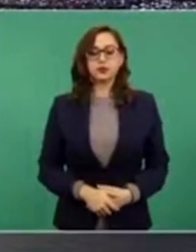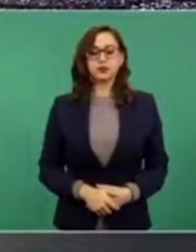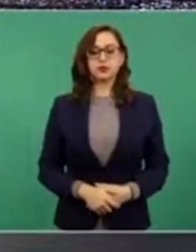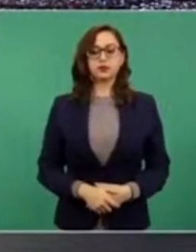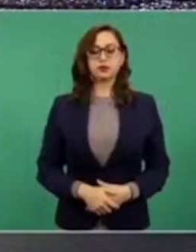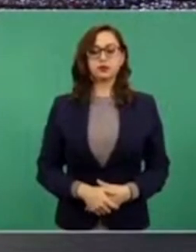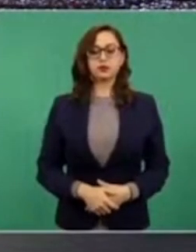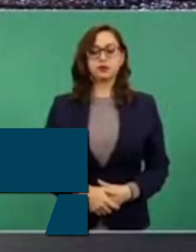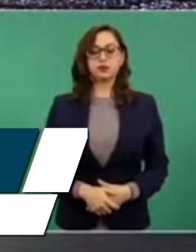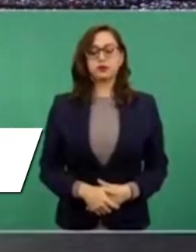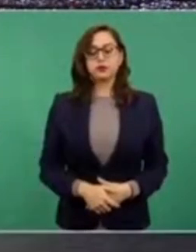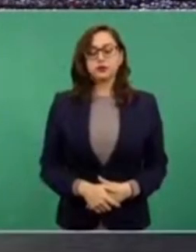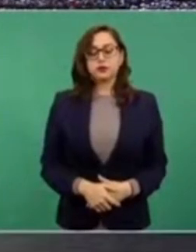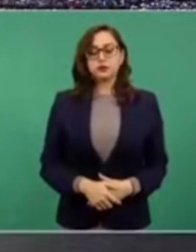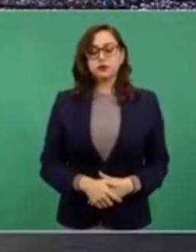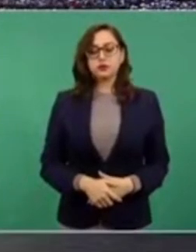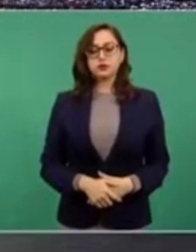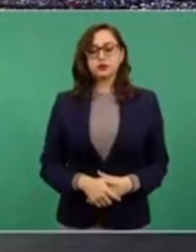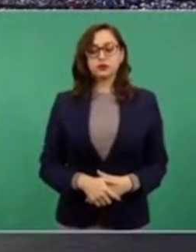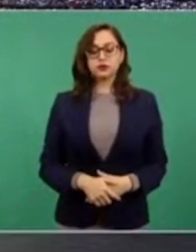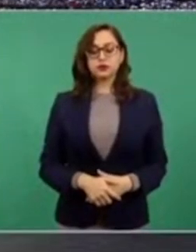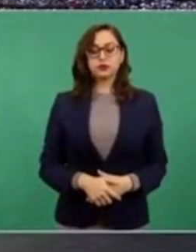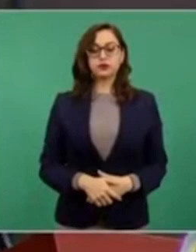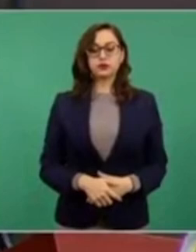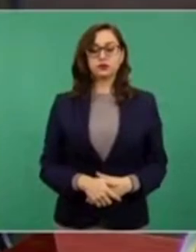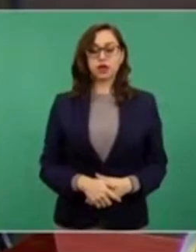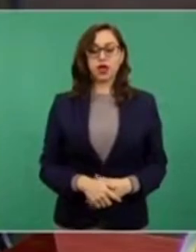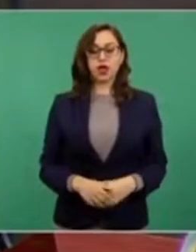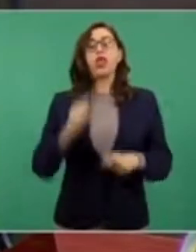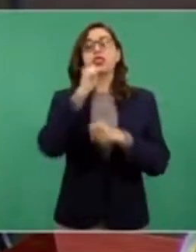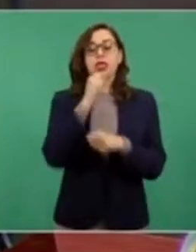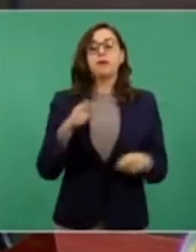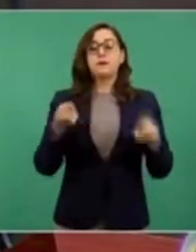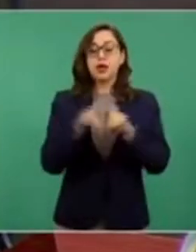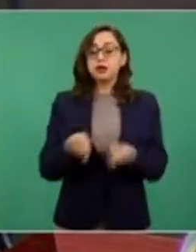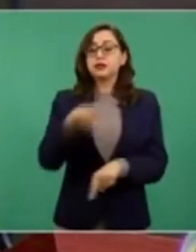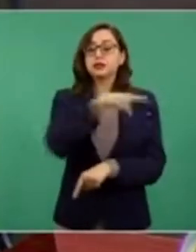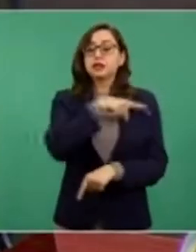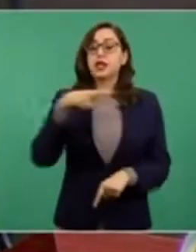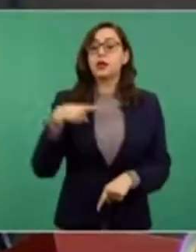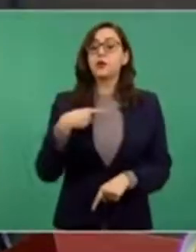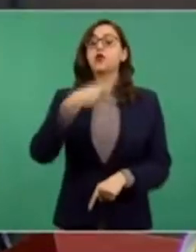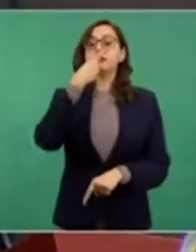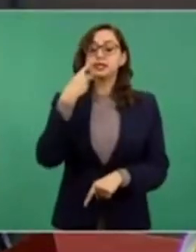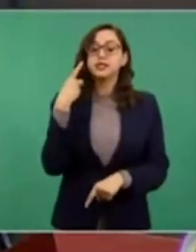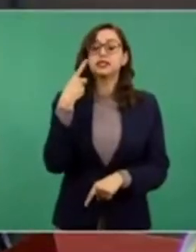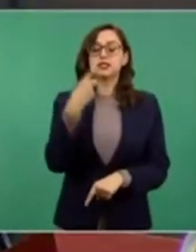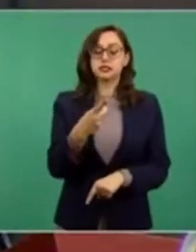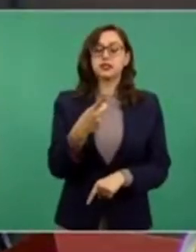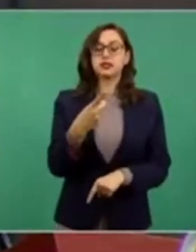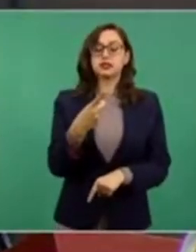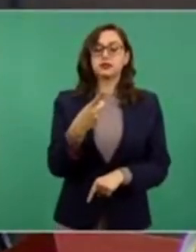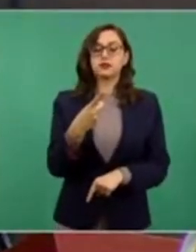También es satisfactorio informar que hemos recuperado